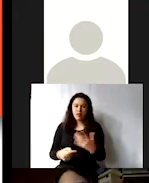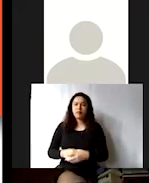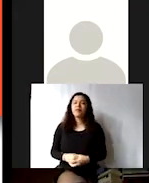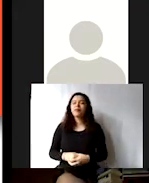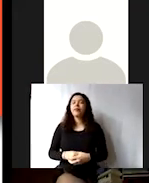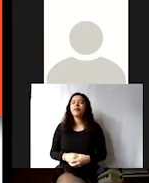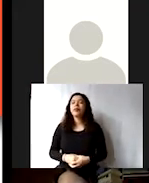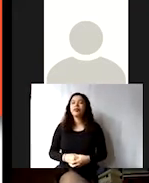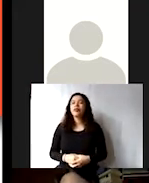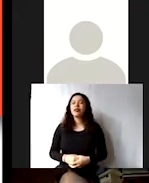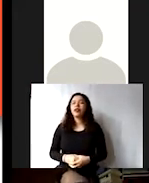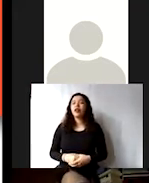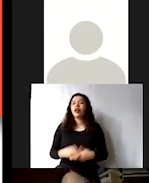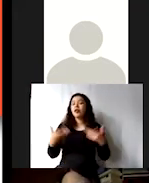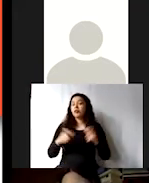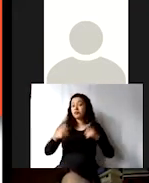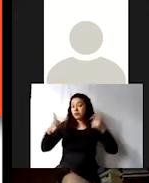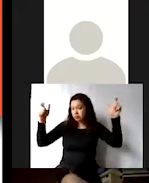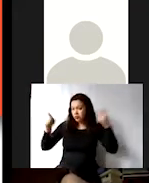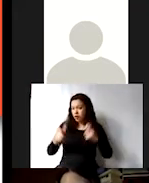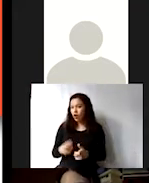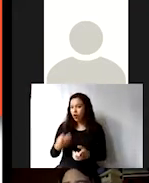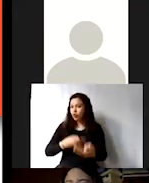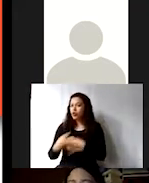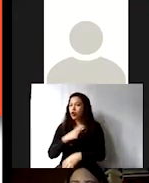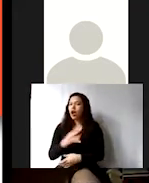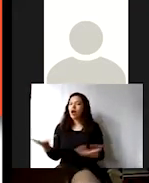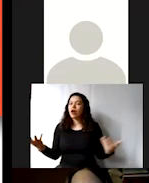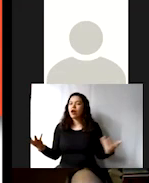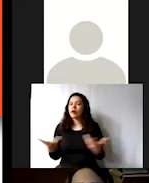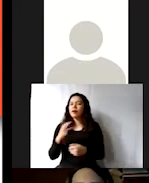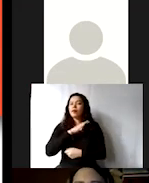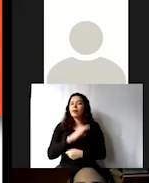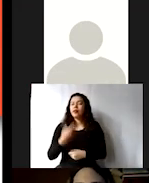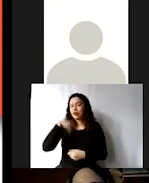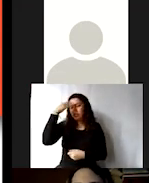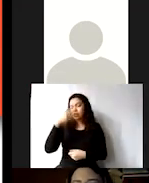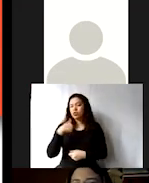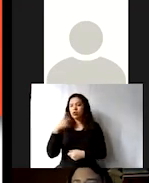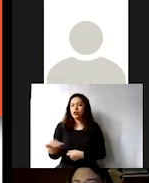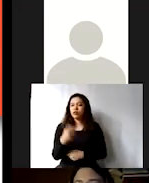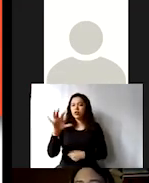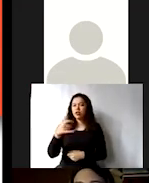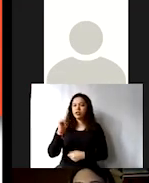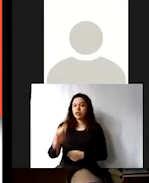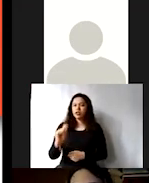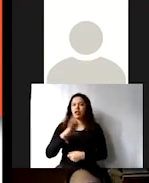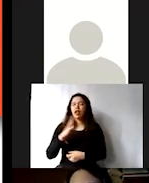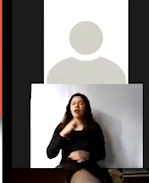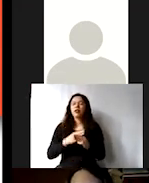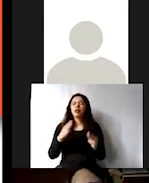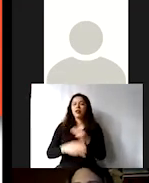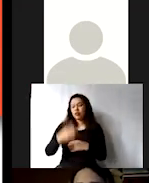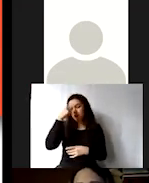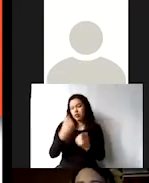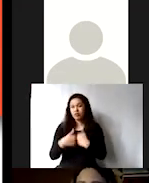a grande o pequeña escala, todos podemos hacer esto, y sé que lo preguntaron en el chat si hay herramientas de